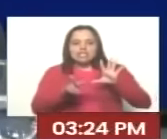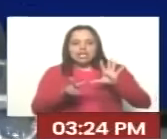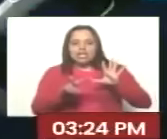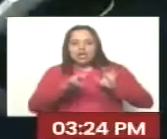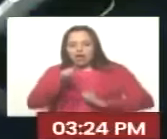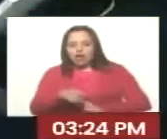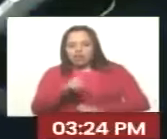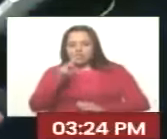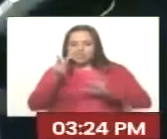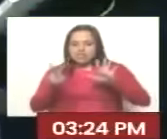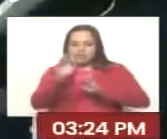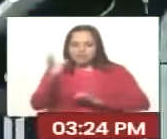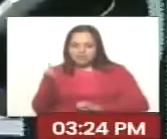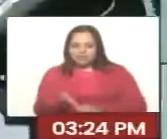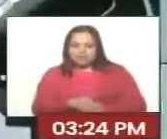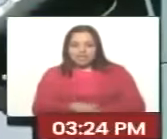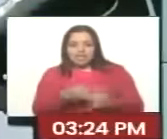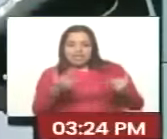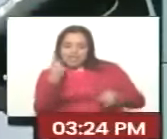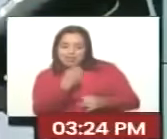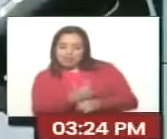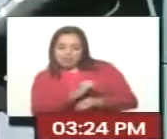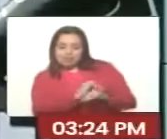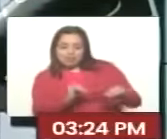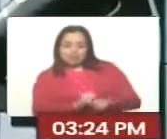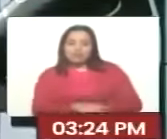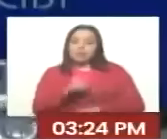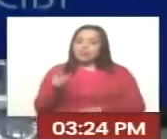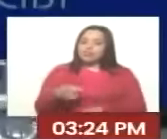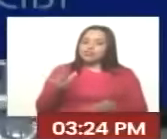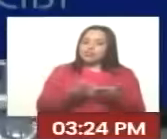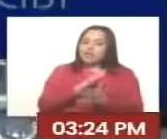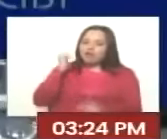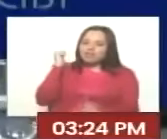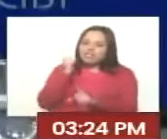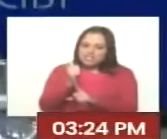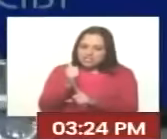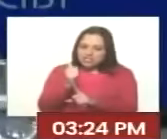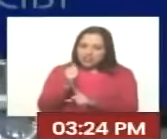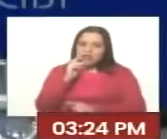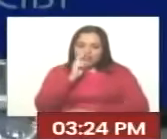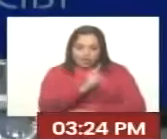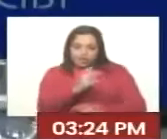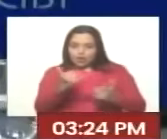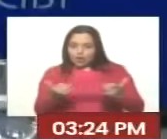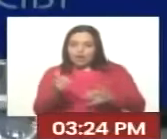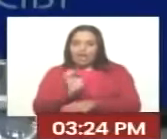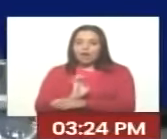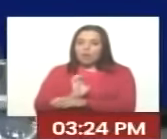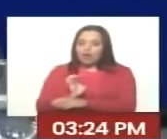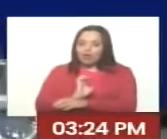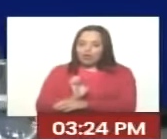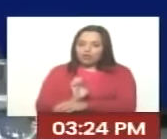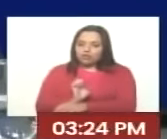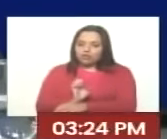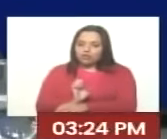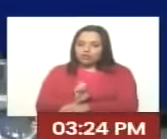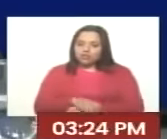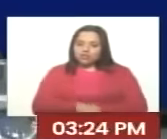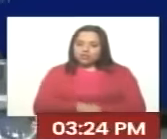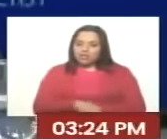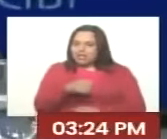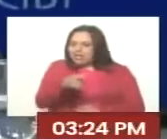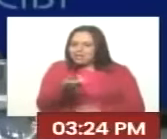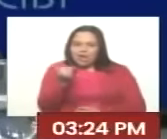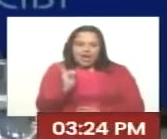77.7%. Ya te tenemos digo, que ir fiscal. Rapidito, fíjate, rapidito, el delito rapidito. De homicidio. Estamos viendo lo que está pasando en Ecuador. Sí. Donde prácticamente son un